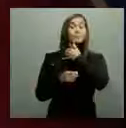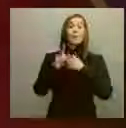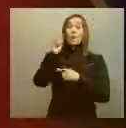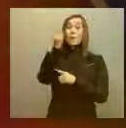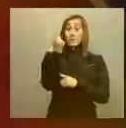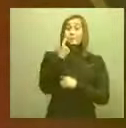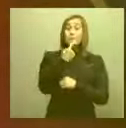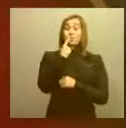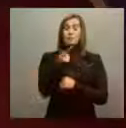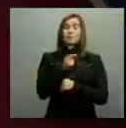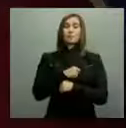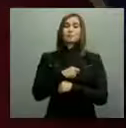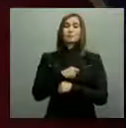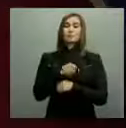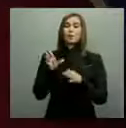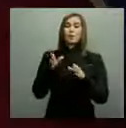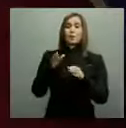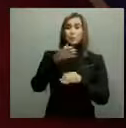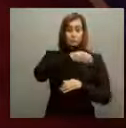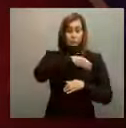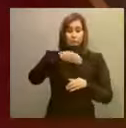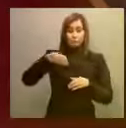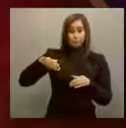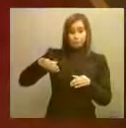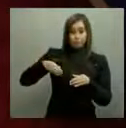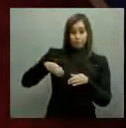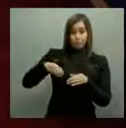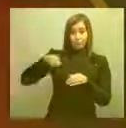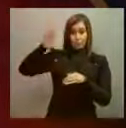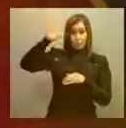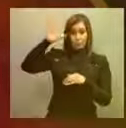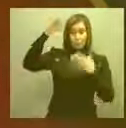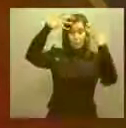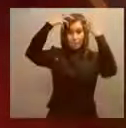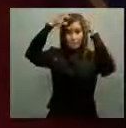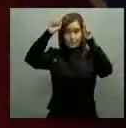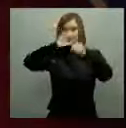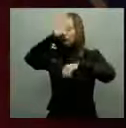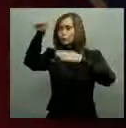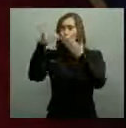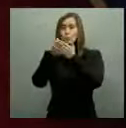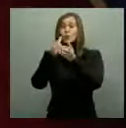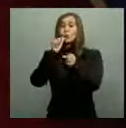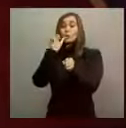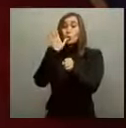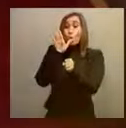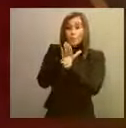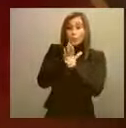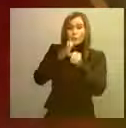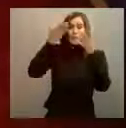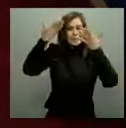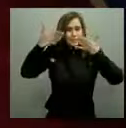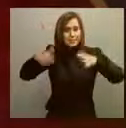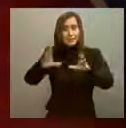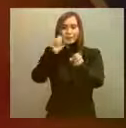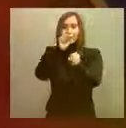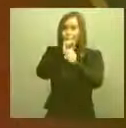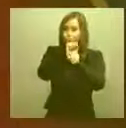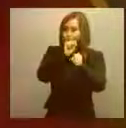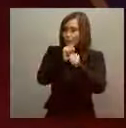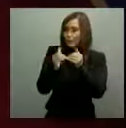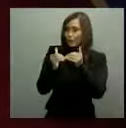asumí en mi juramentación están ya en marcha, a pesar de las excepcionales circunstancias en las que hemos tenido